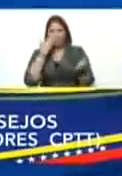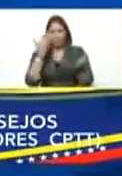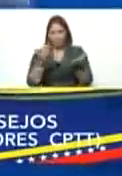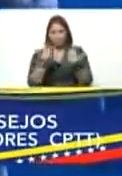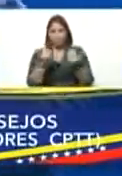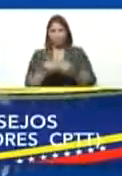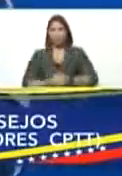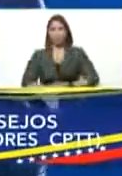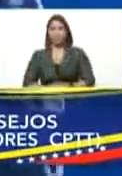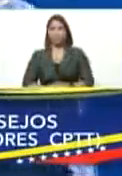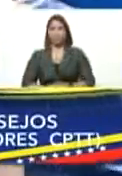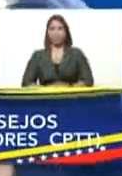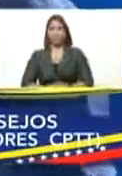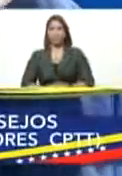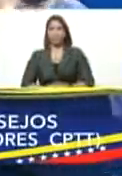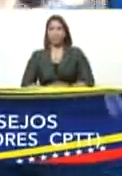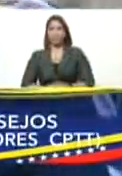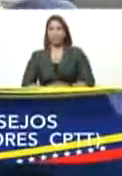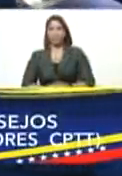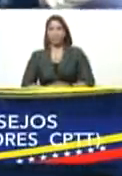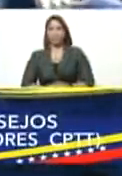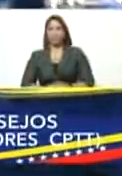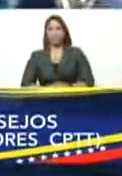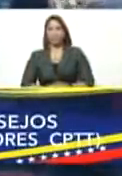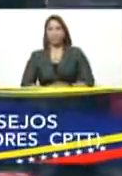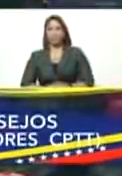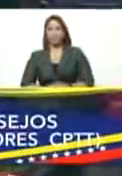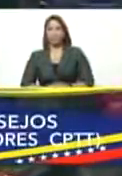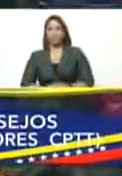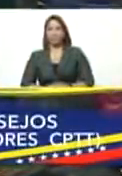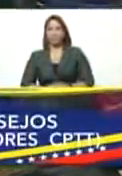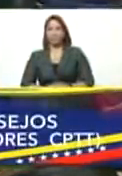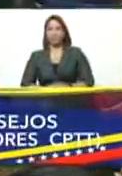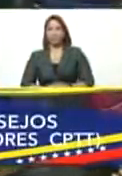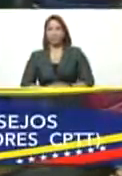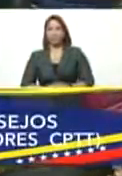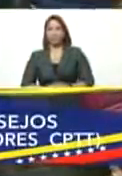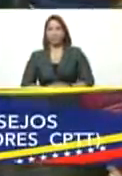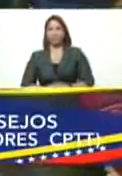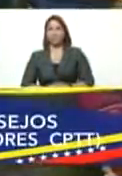aquí. Ven acá, mi Cilita, por aquí, por aquí. Por aquí.